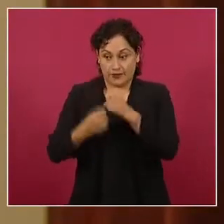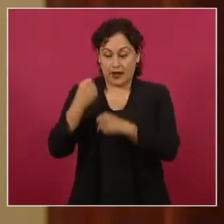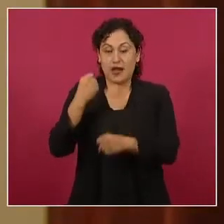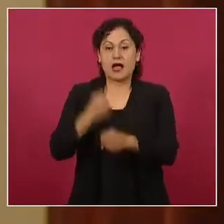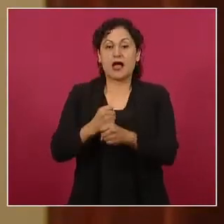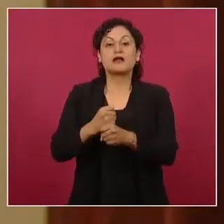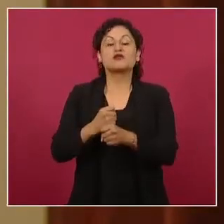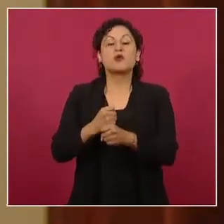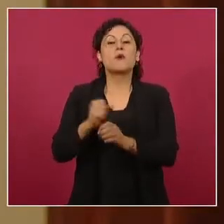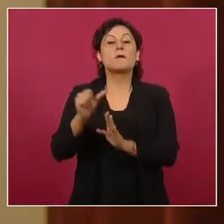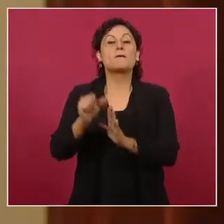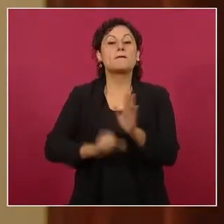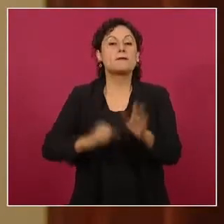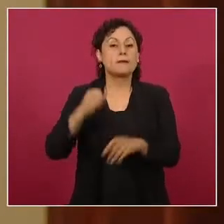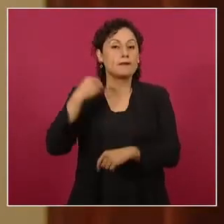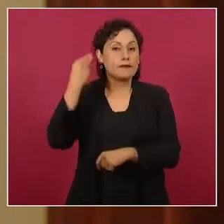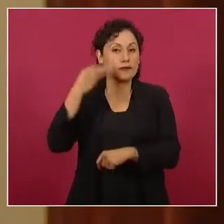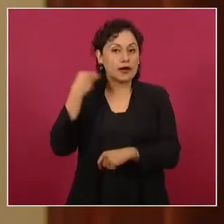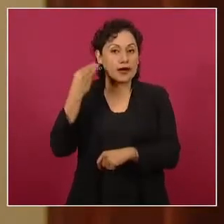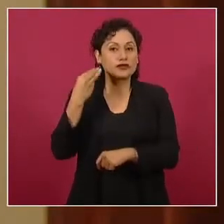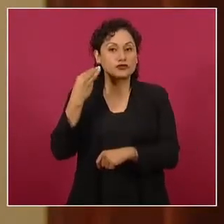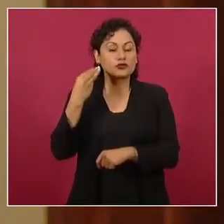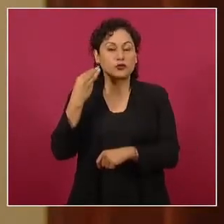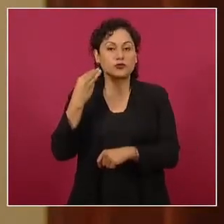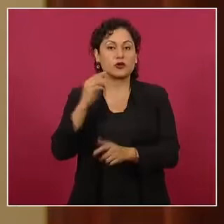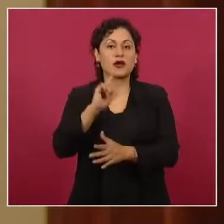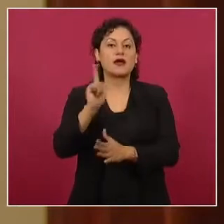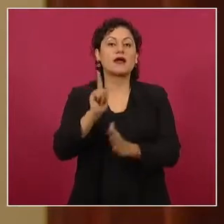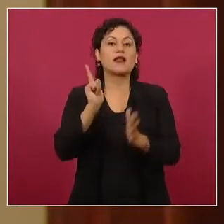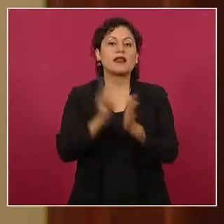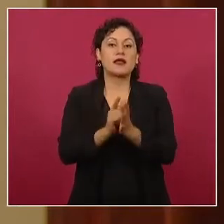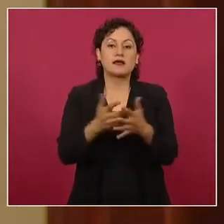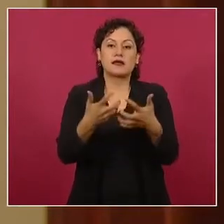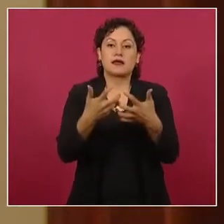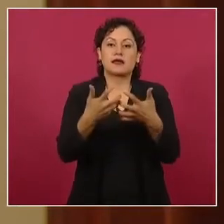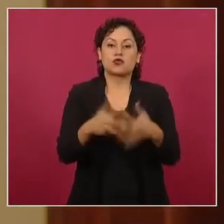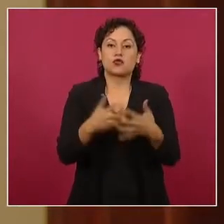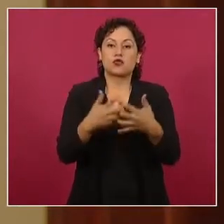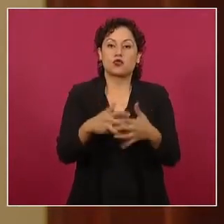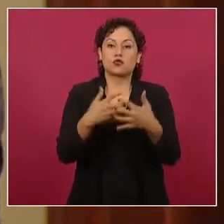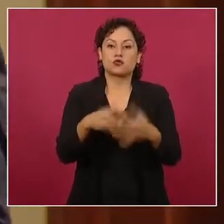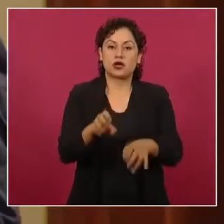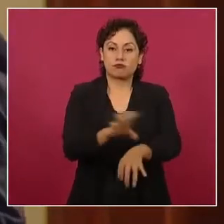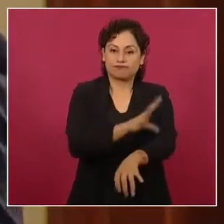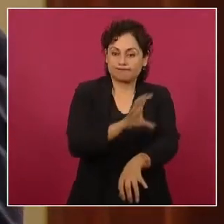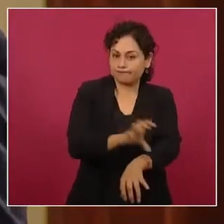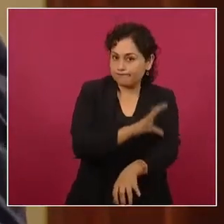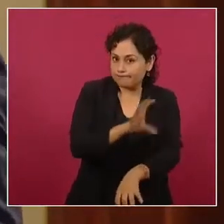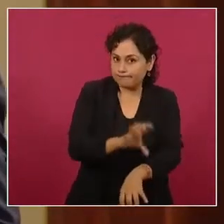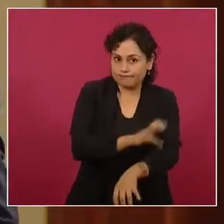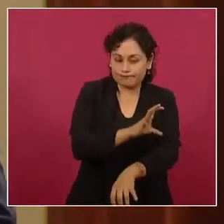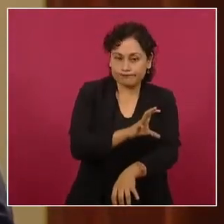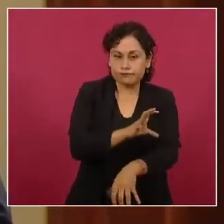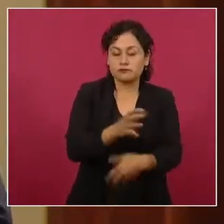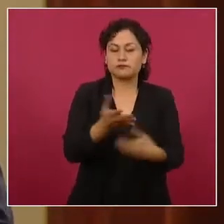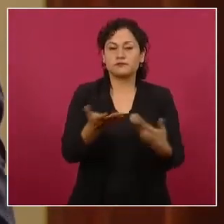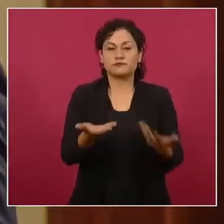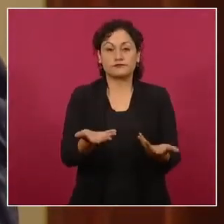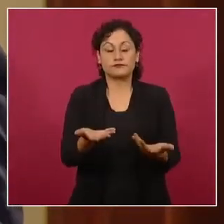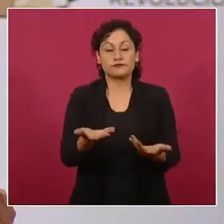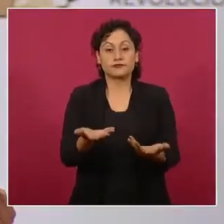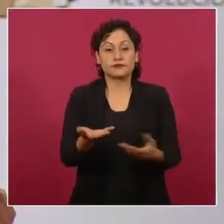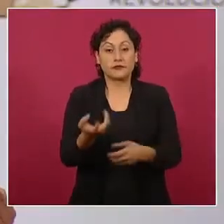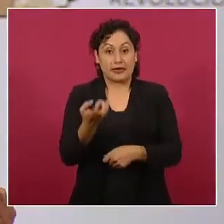marzo, se promulgó las reformas a la Ley de la Industria Eléctrica. Quizás lo más importante de